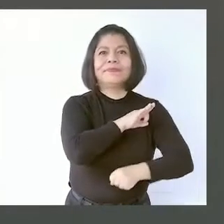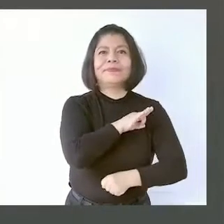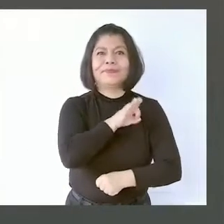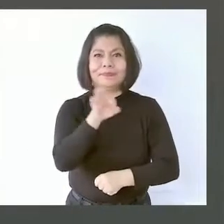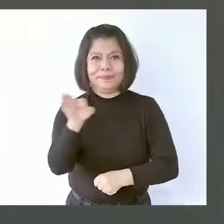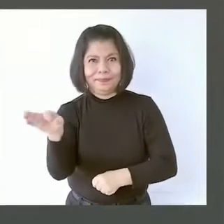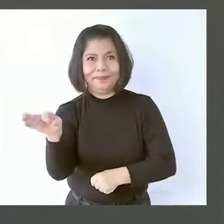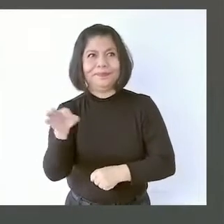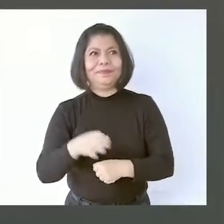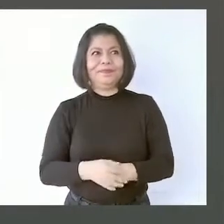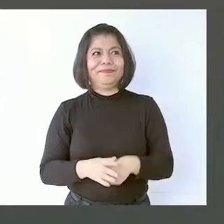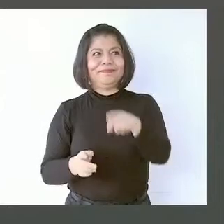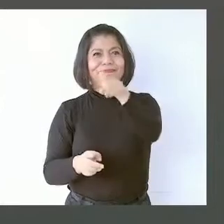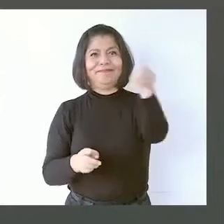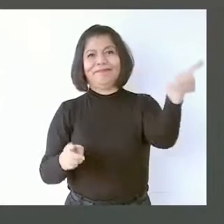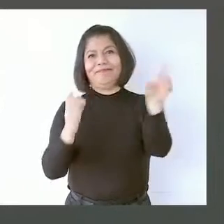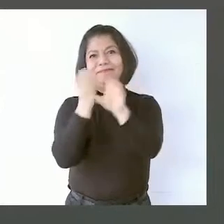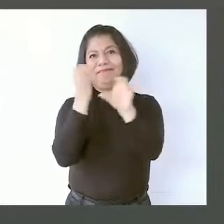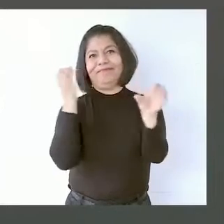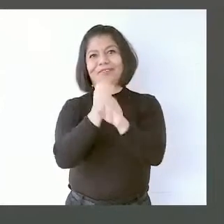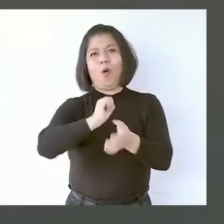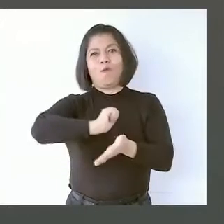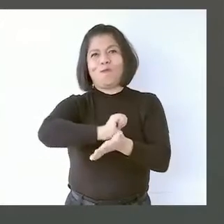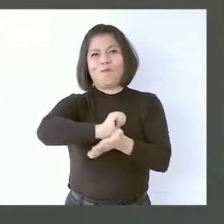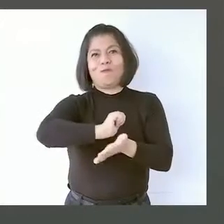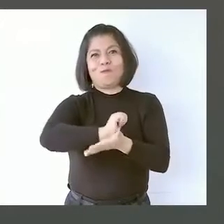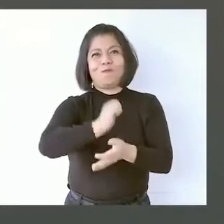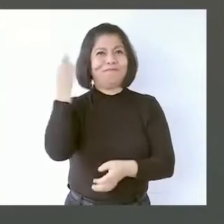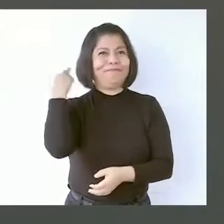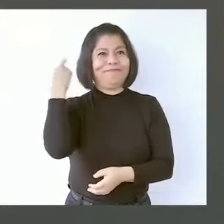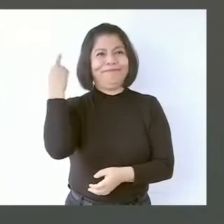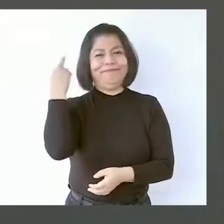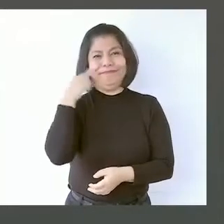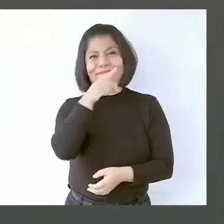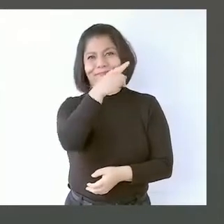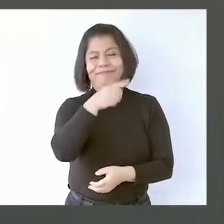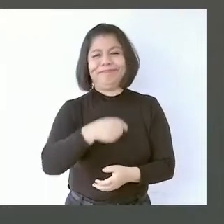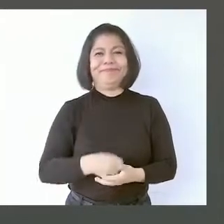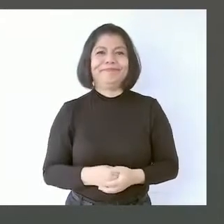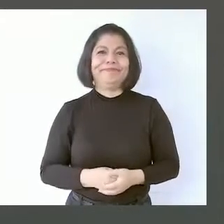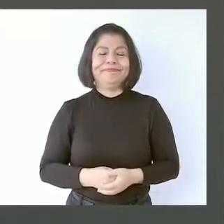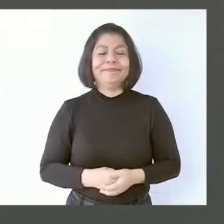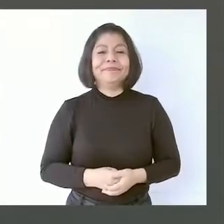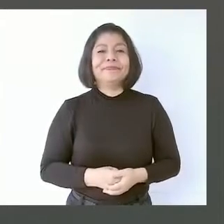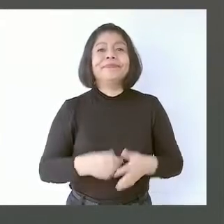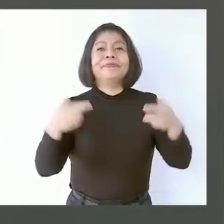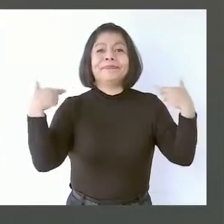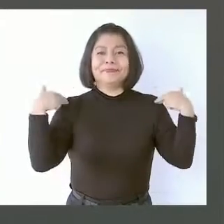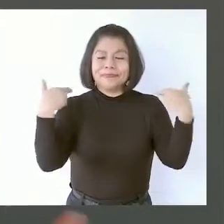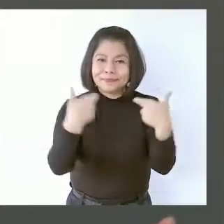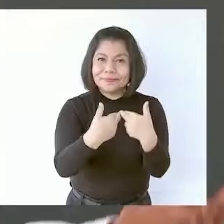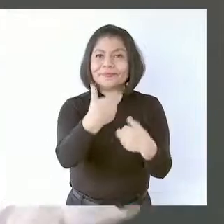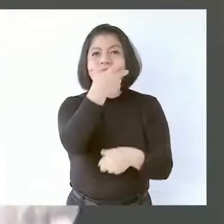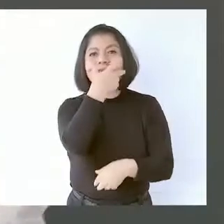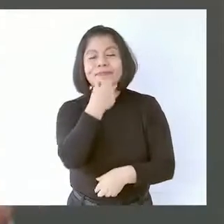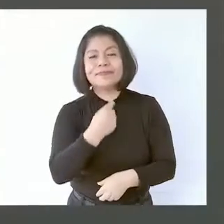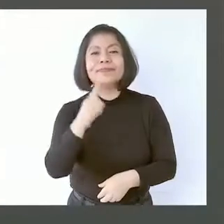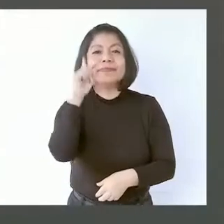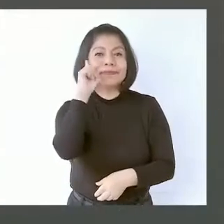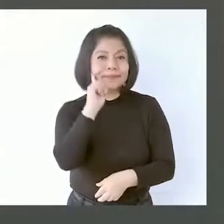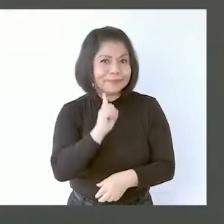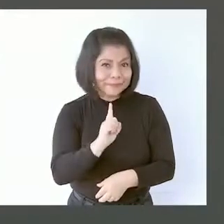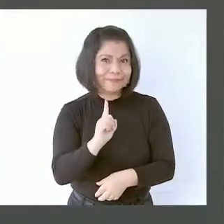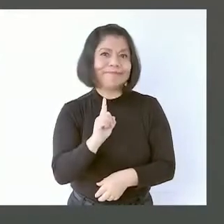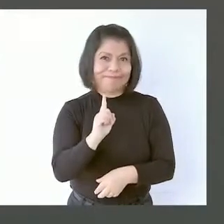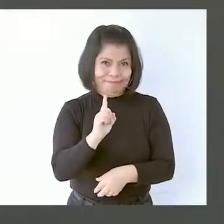Ya te escuchamos. A trabajadores de la educación para